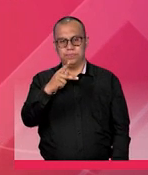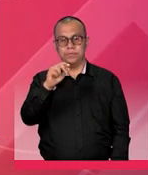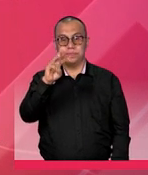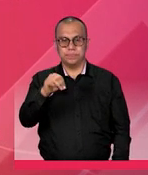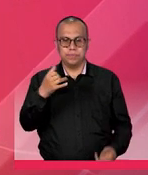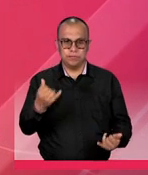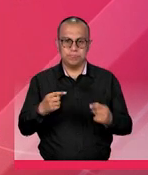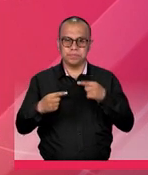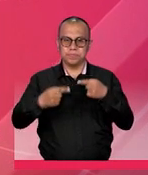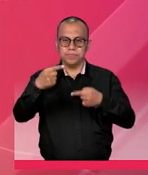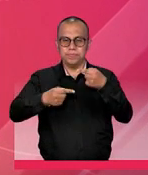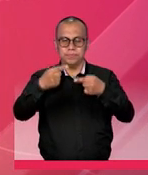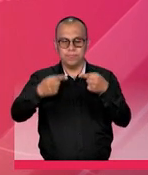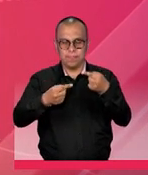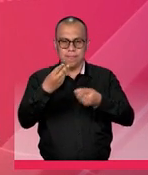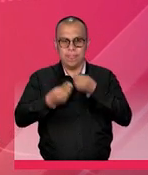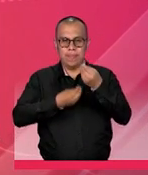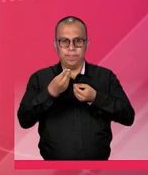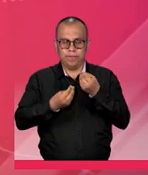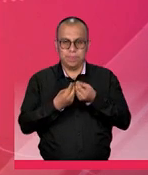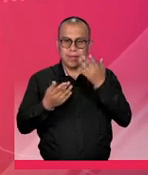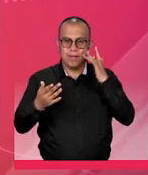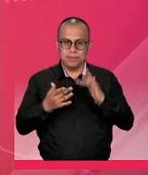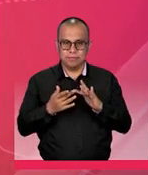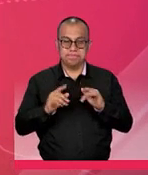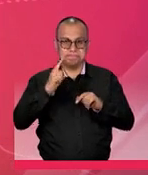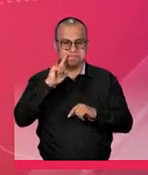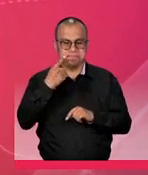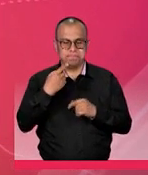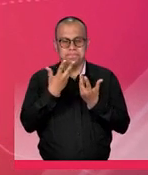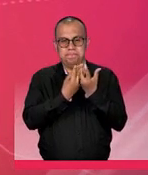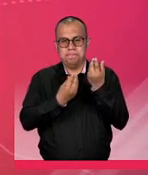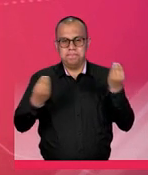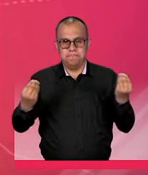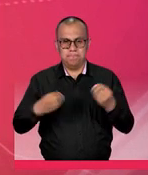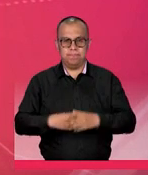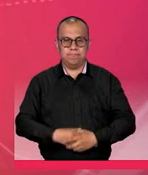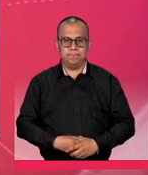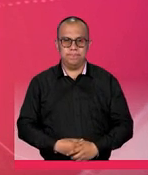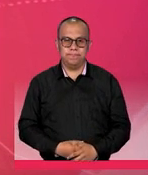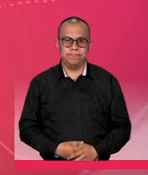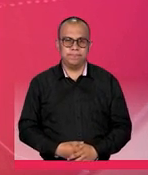La partida será en Châtel-Guyon y llegada en puerto de primera categoría en Puy-Marie-Cantal.